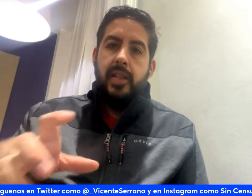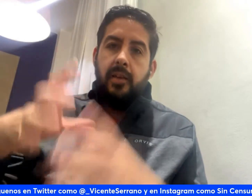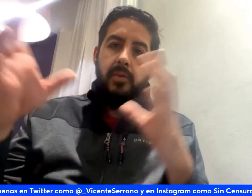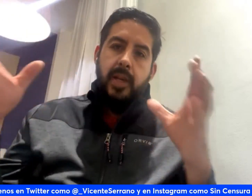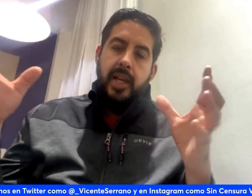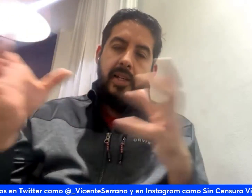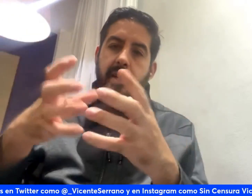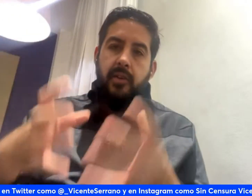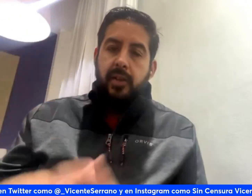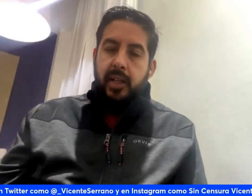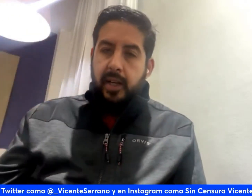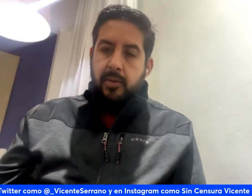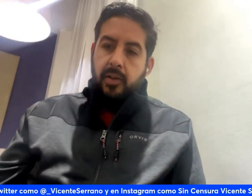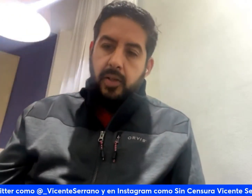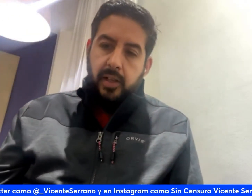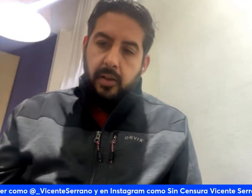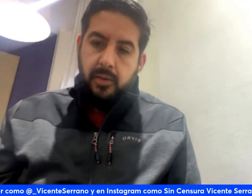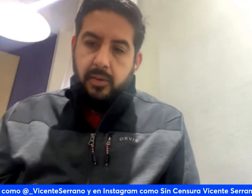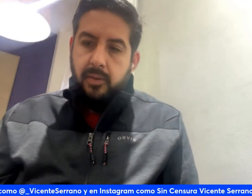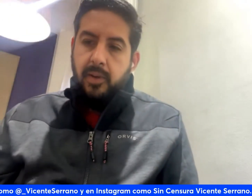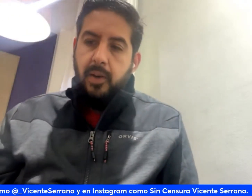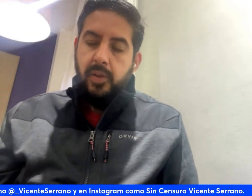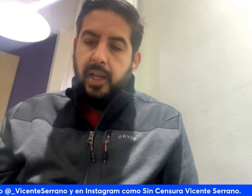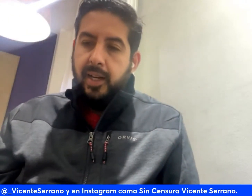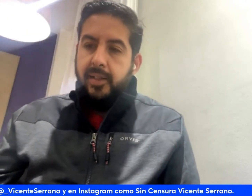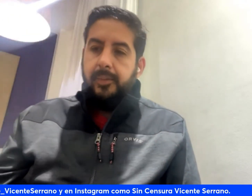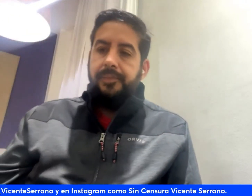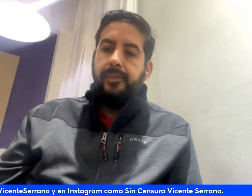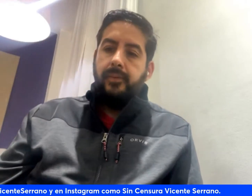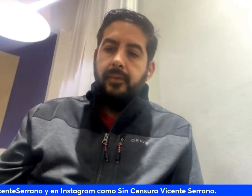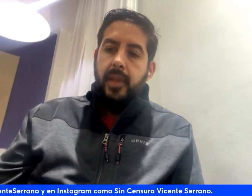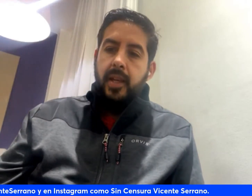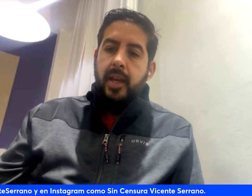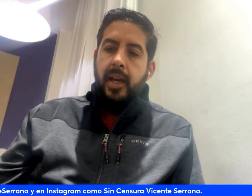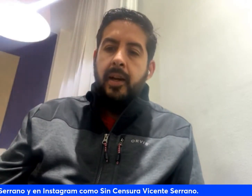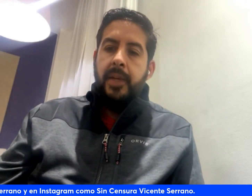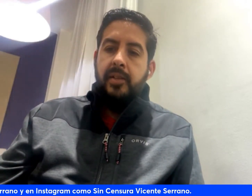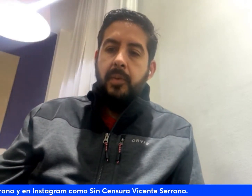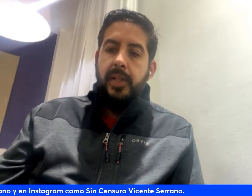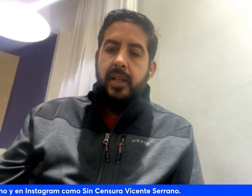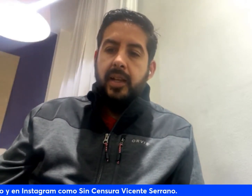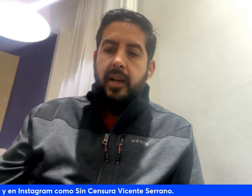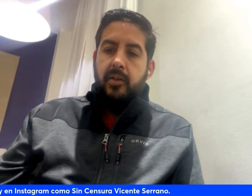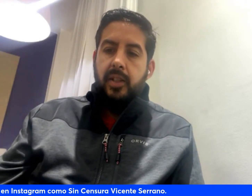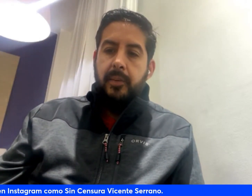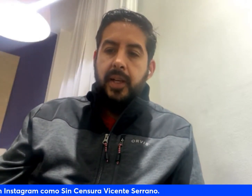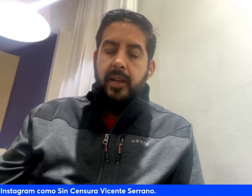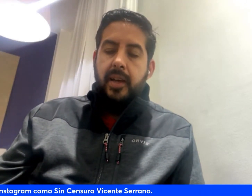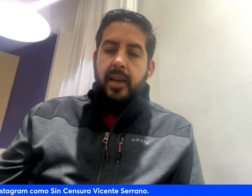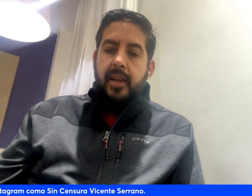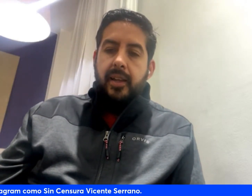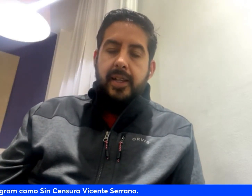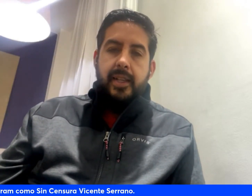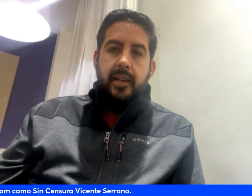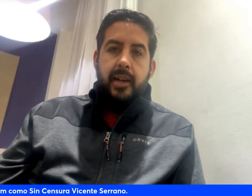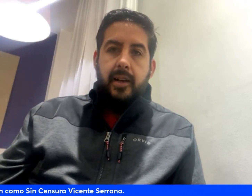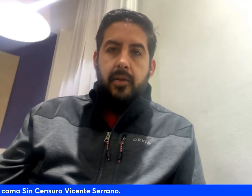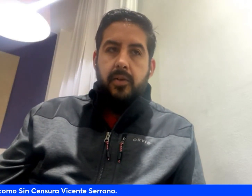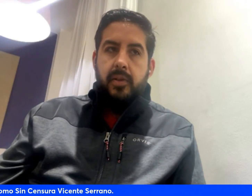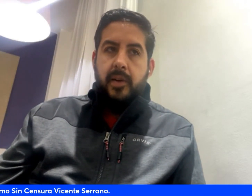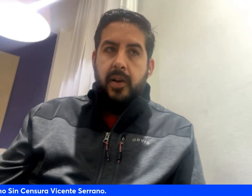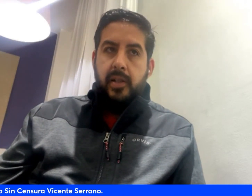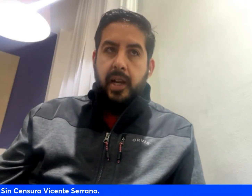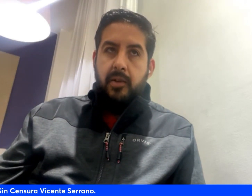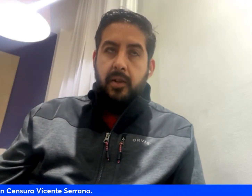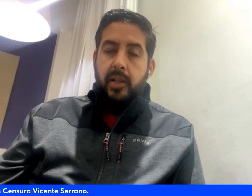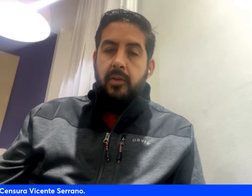distintos estados y en las regiones en caso de los centros auxiliares. El ministro presidente de la Corte también designa a